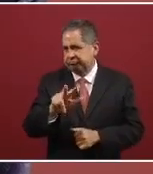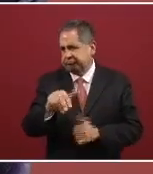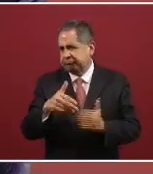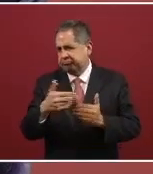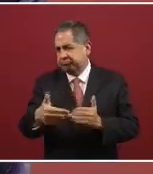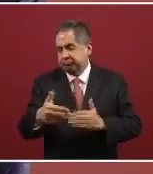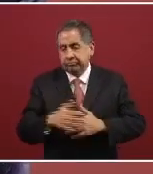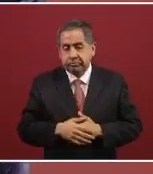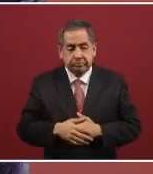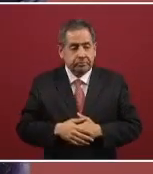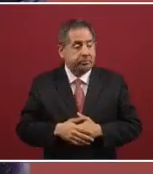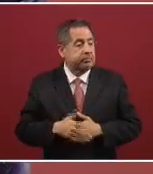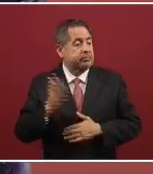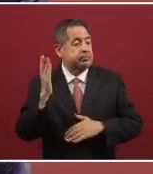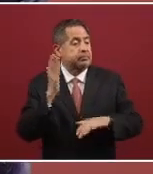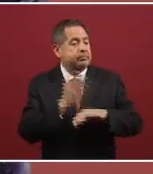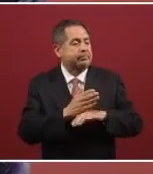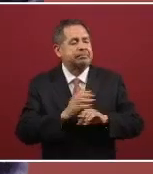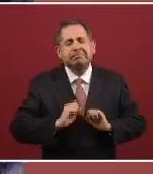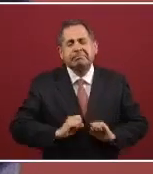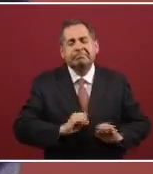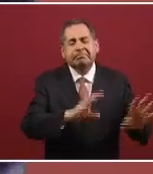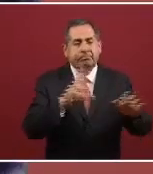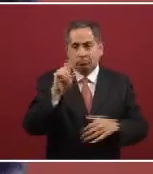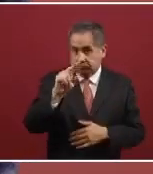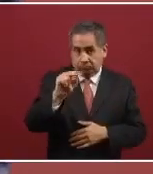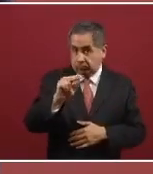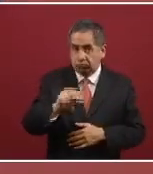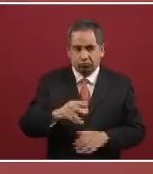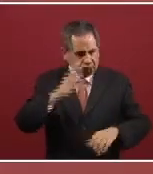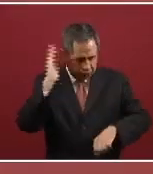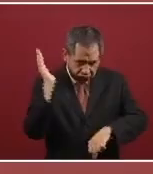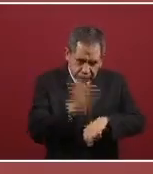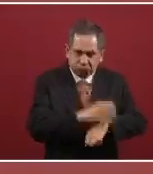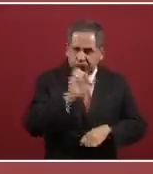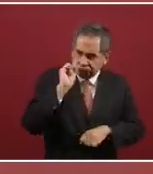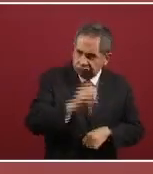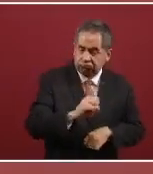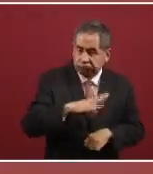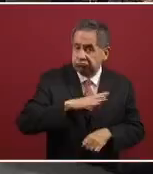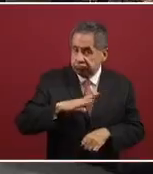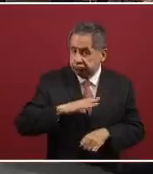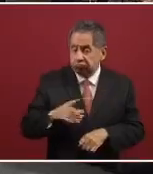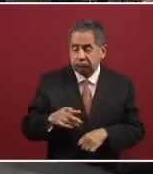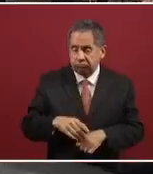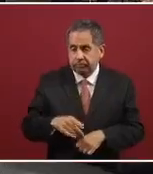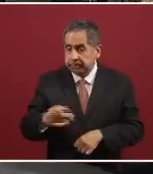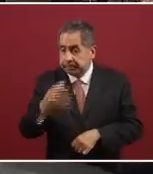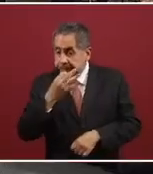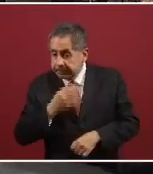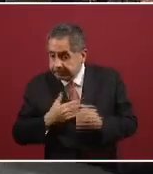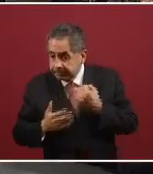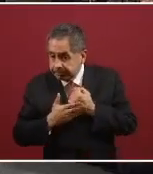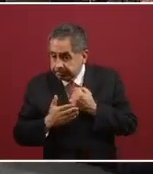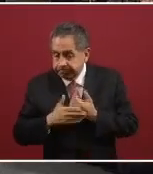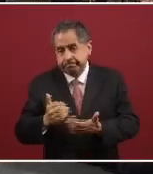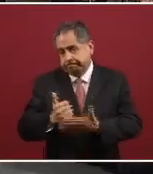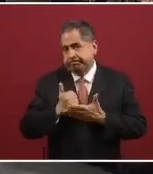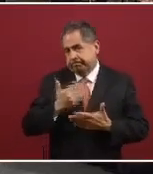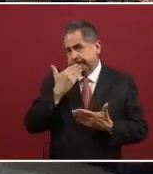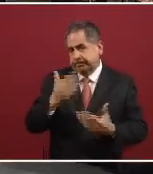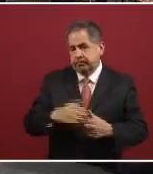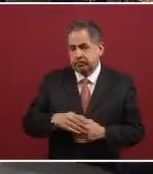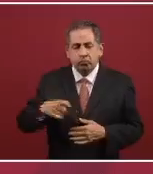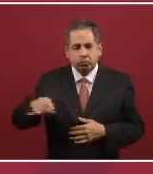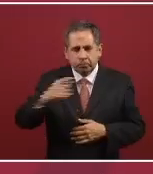Y no hay impunidad. Y esto ayuda mucho, porque pues ustedes